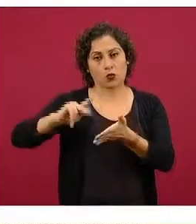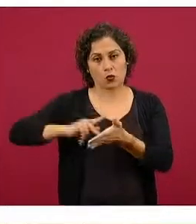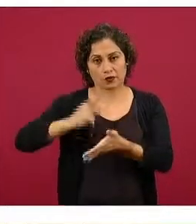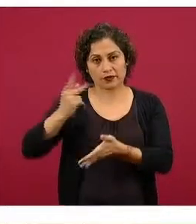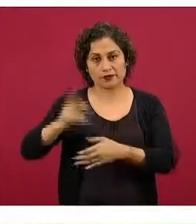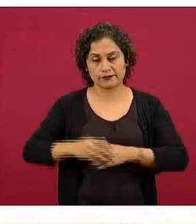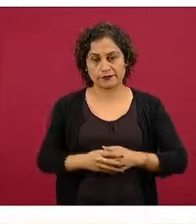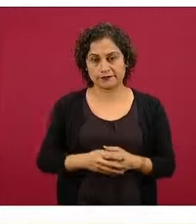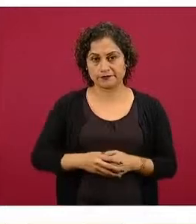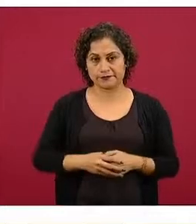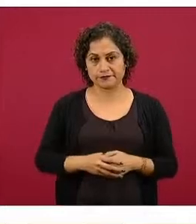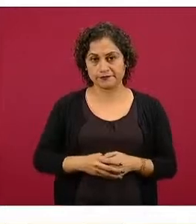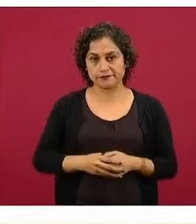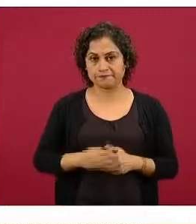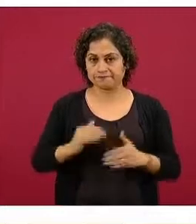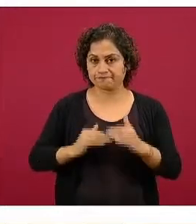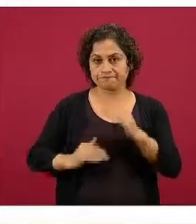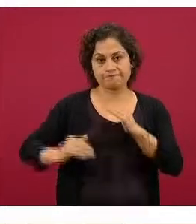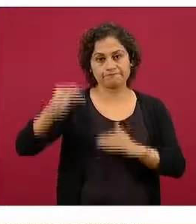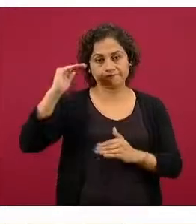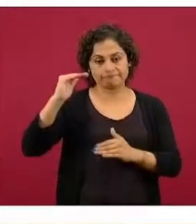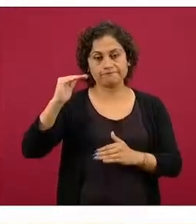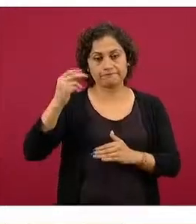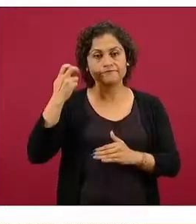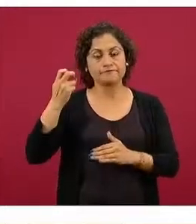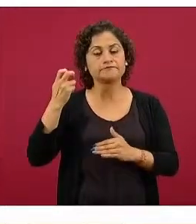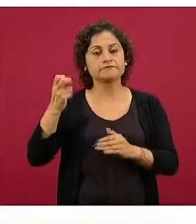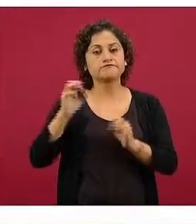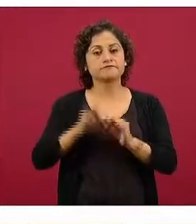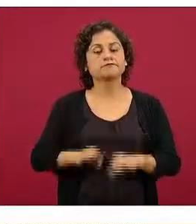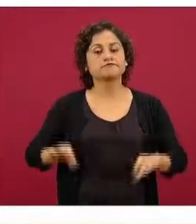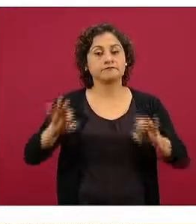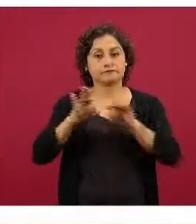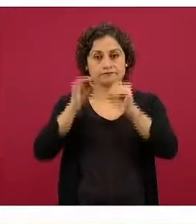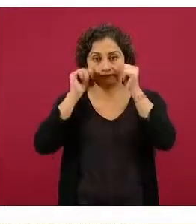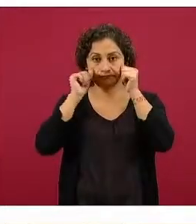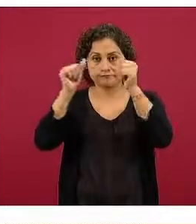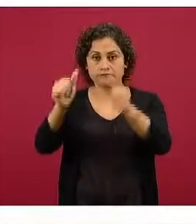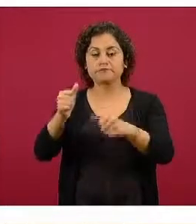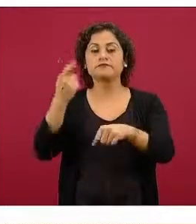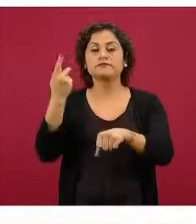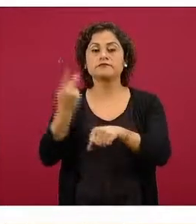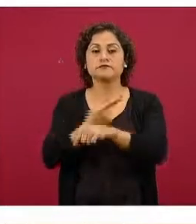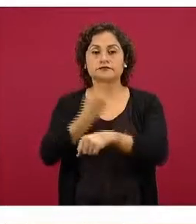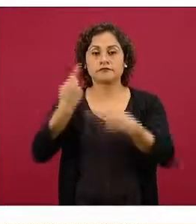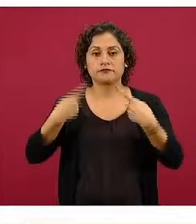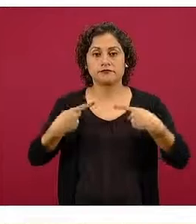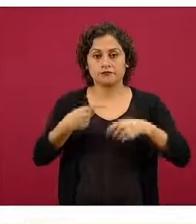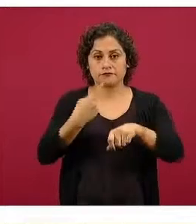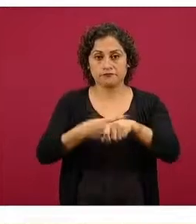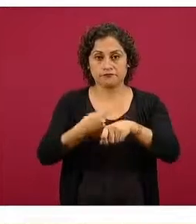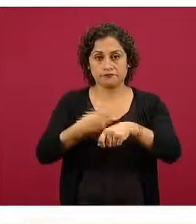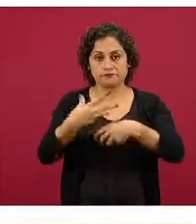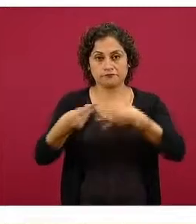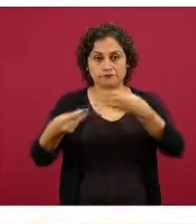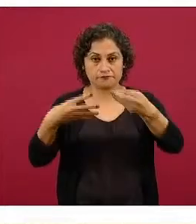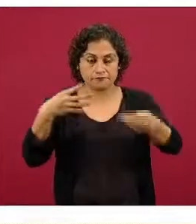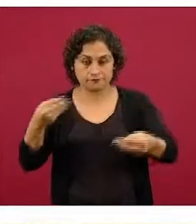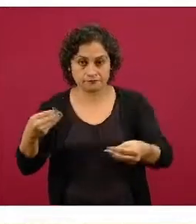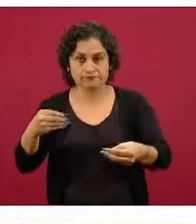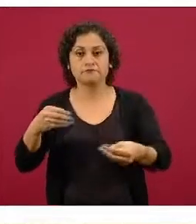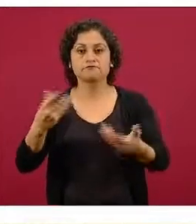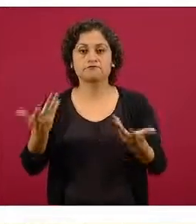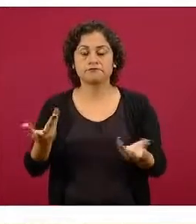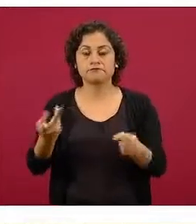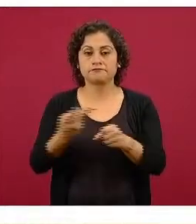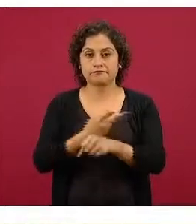un incremento súbito importante en el número de casos diarios en Bélgica, con una